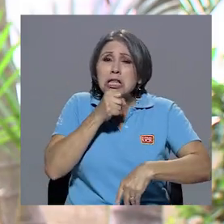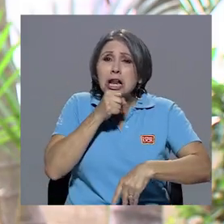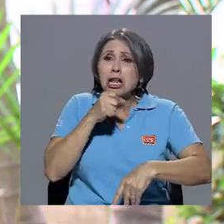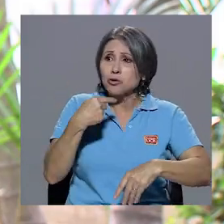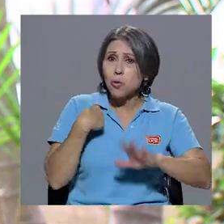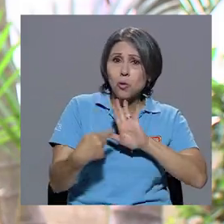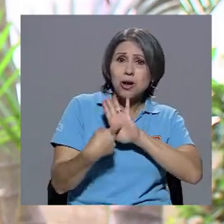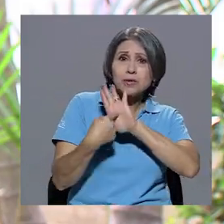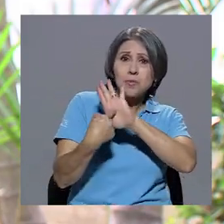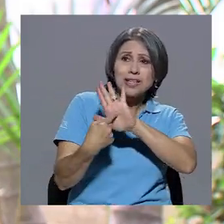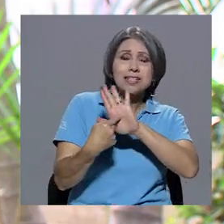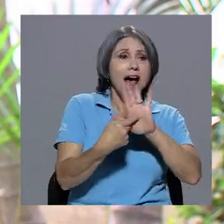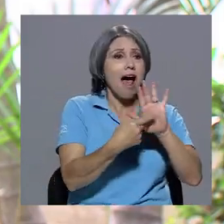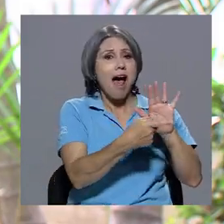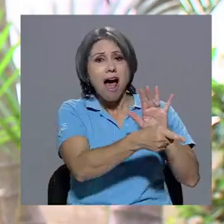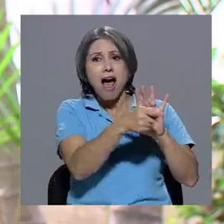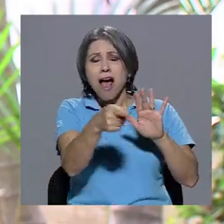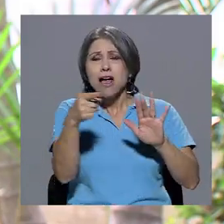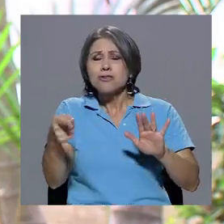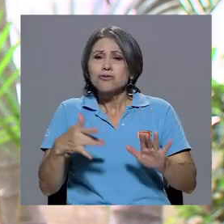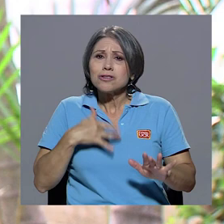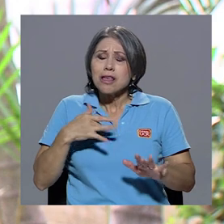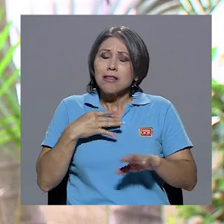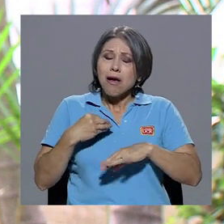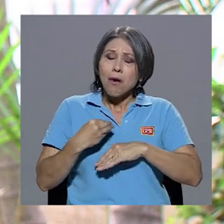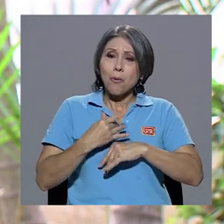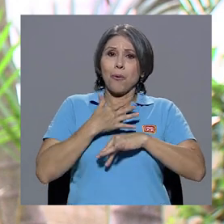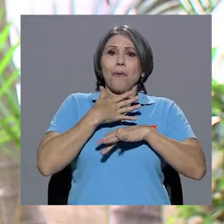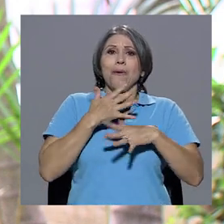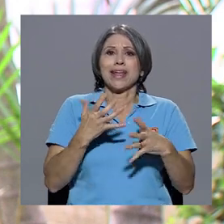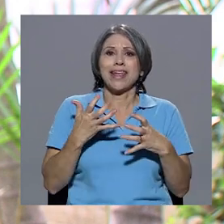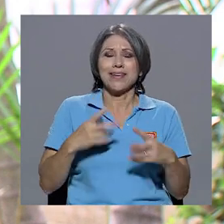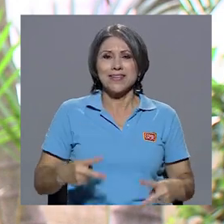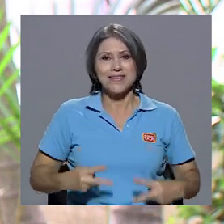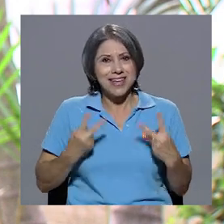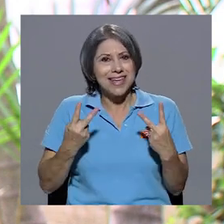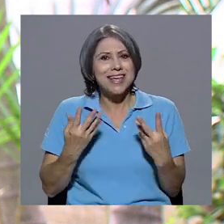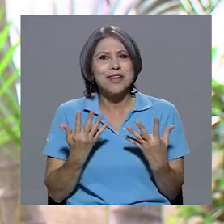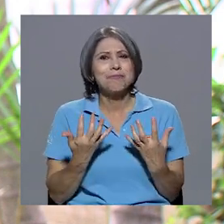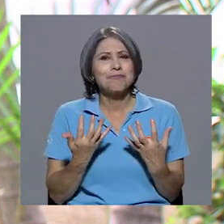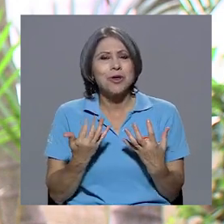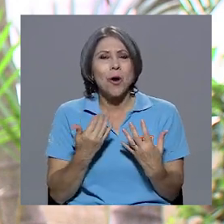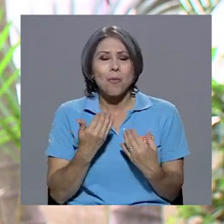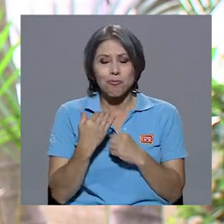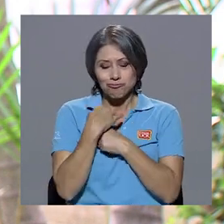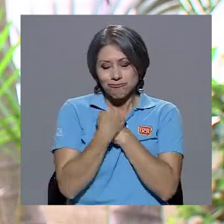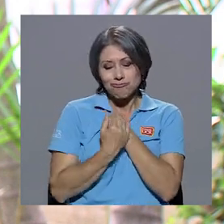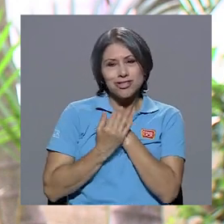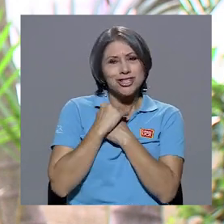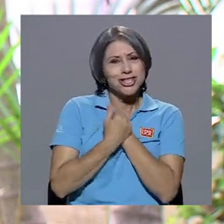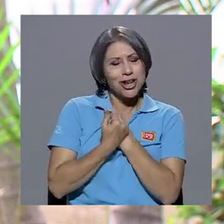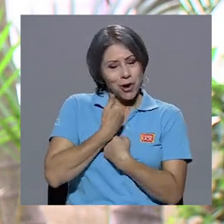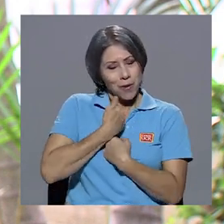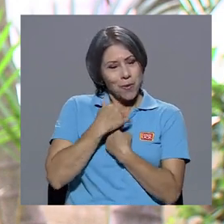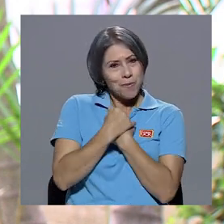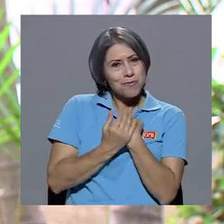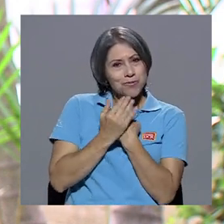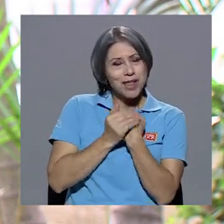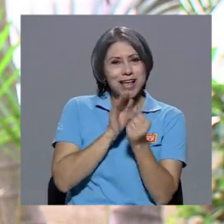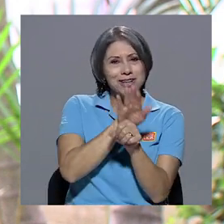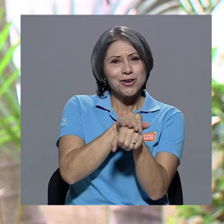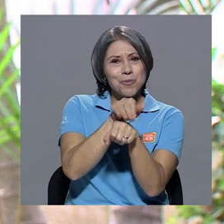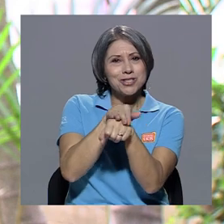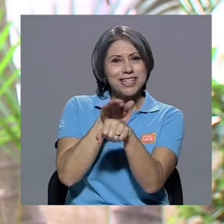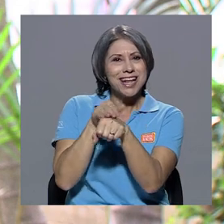entrevistas o cómo ellos verdaderamente son, inspiran esas ganas de vivir, inspiran esa... Sí, ese autochineo, ¿no?, que ellos se dan y cómo chinean a